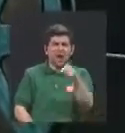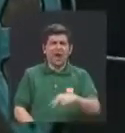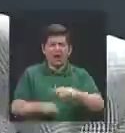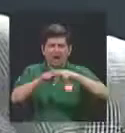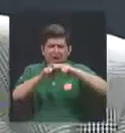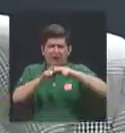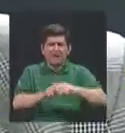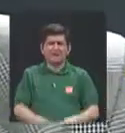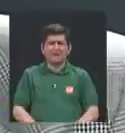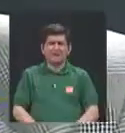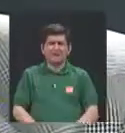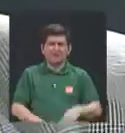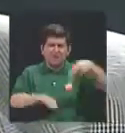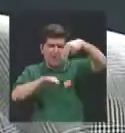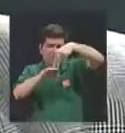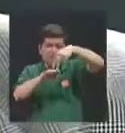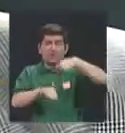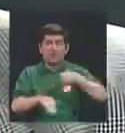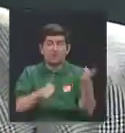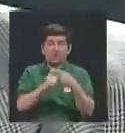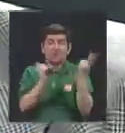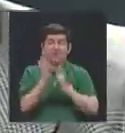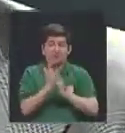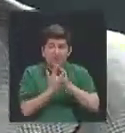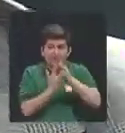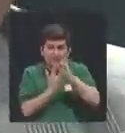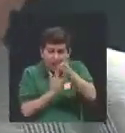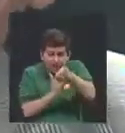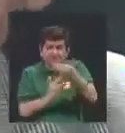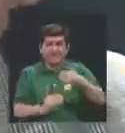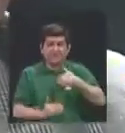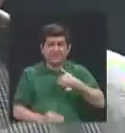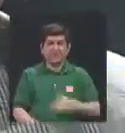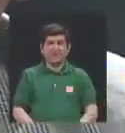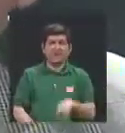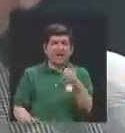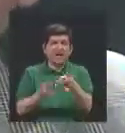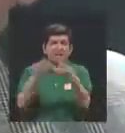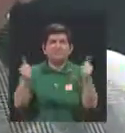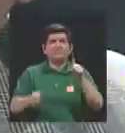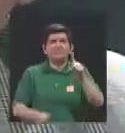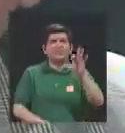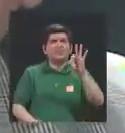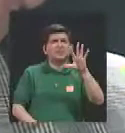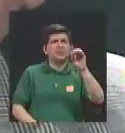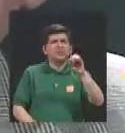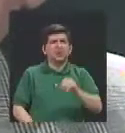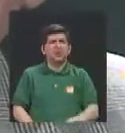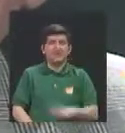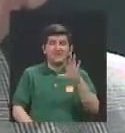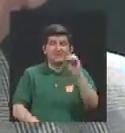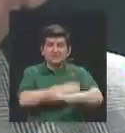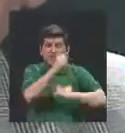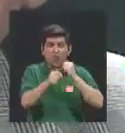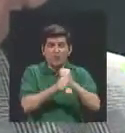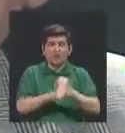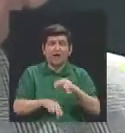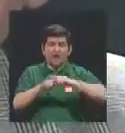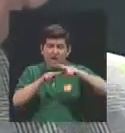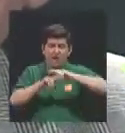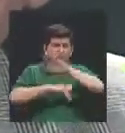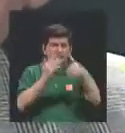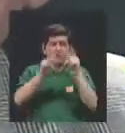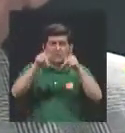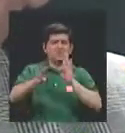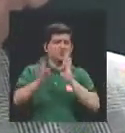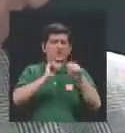al tranvía, entonces con él por primera vez yo pude entrar al tranvía. El tranvía desaparece en 1950, 50 años